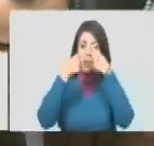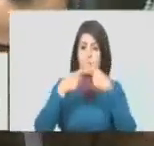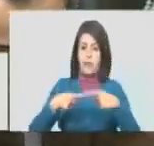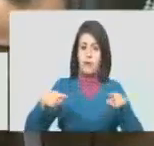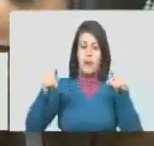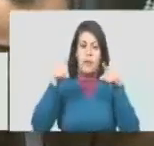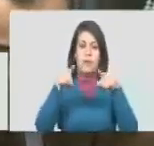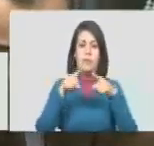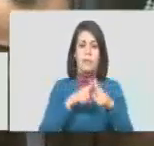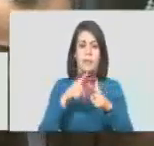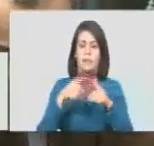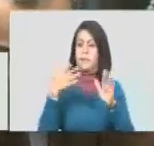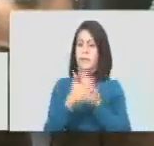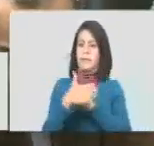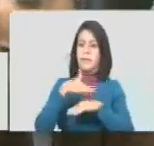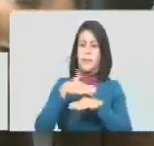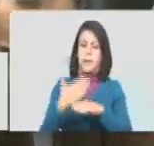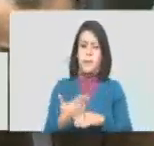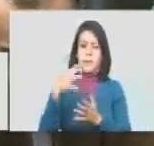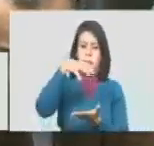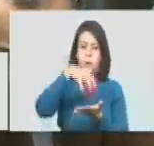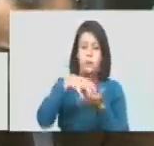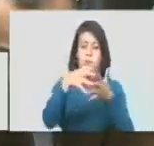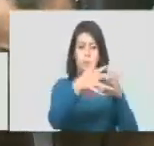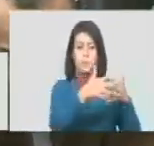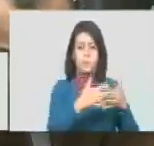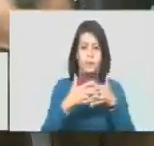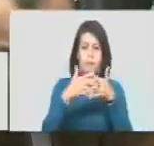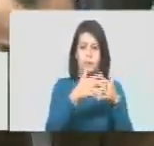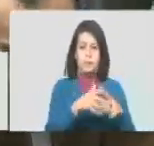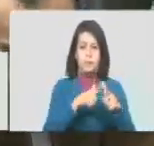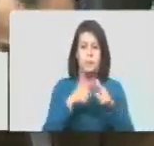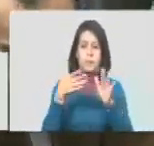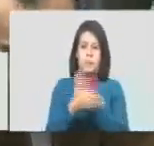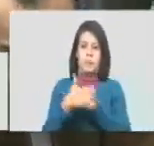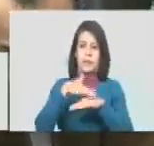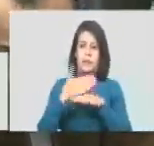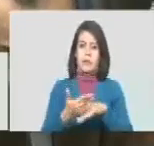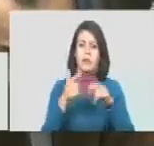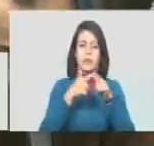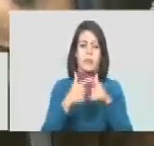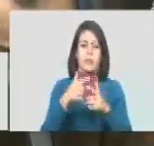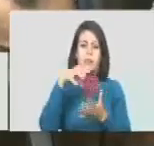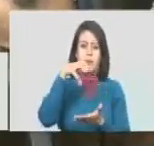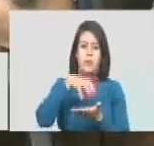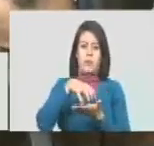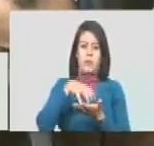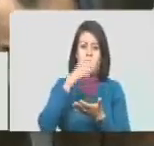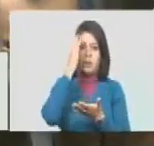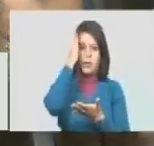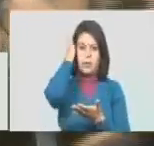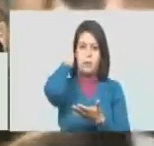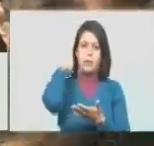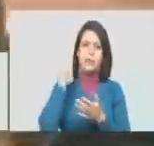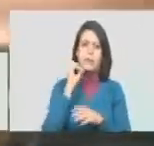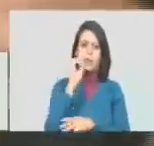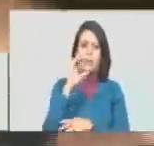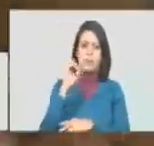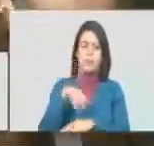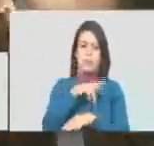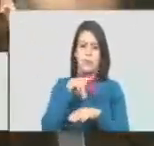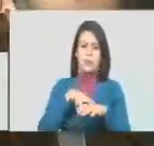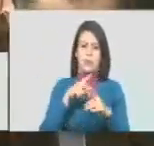diferencia de lo que significa el Congreso de los Estados Unidos y de lo que significa el Congreso de la Asamblea Nacional del